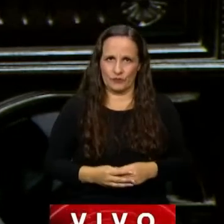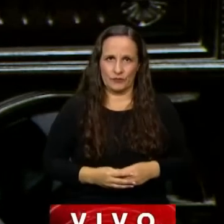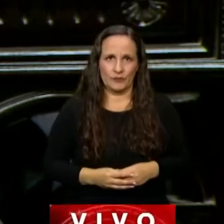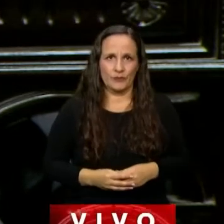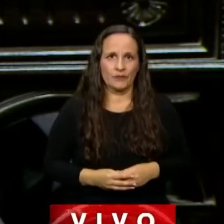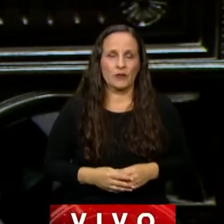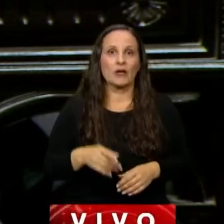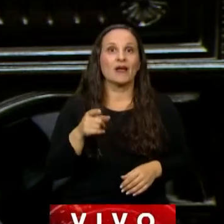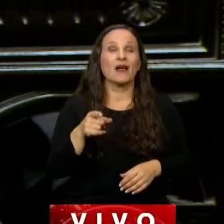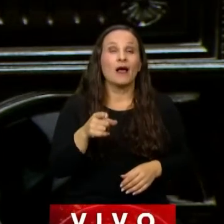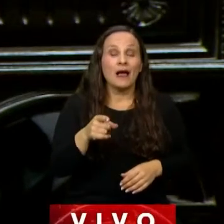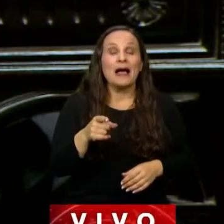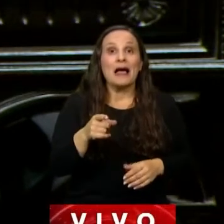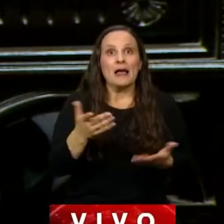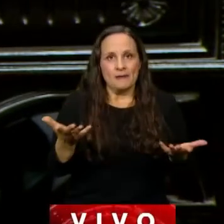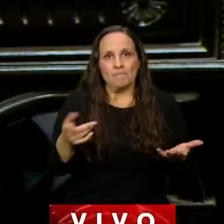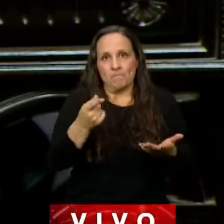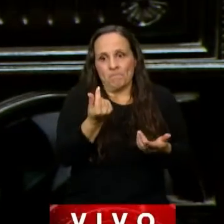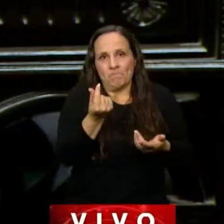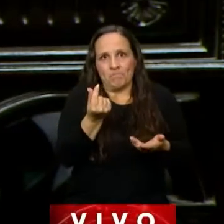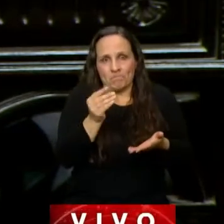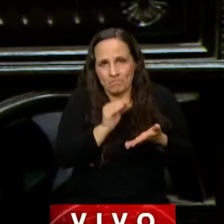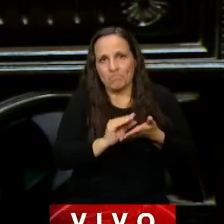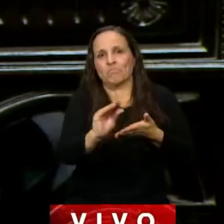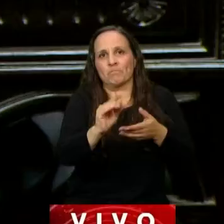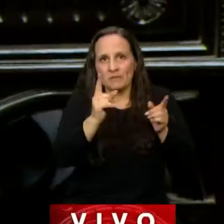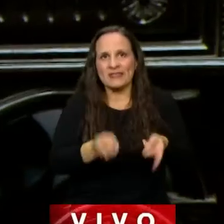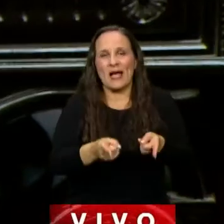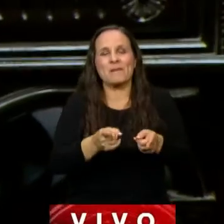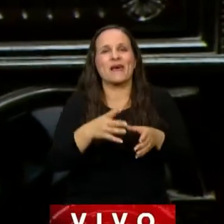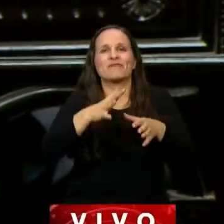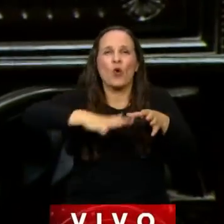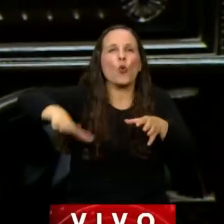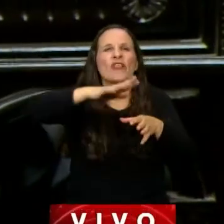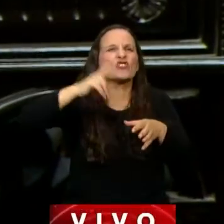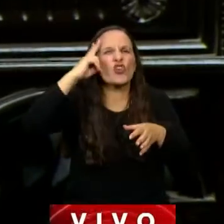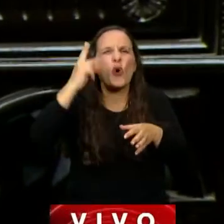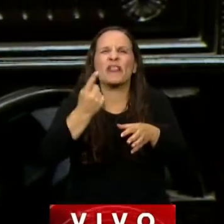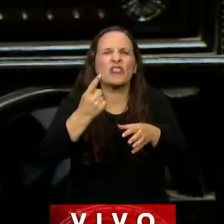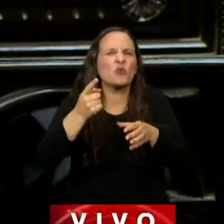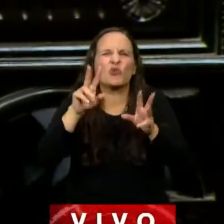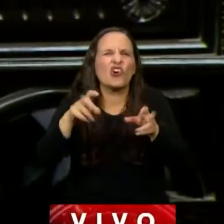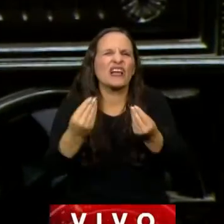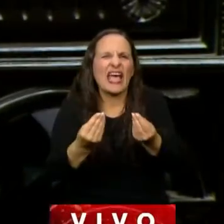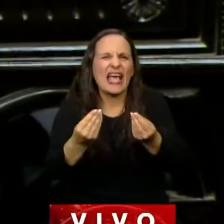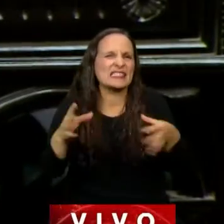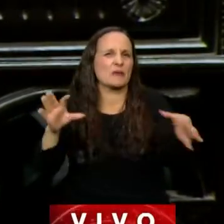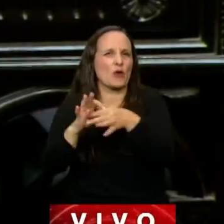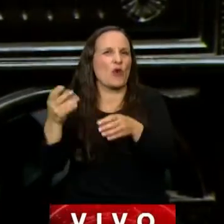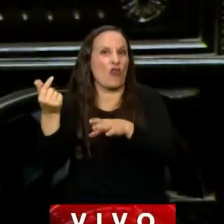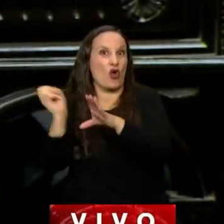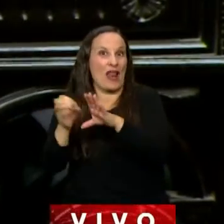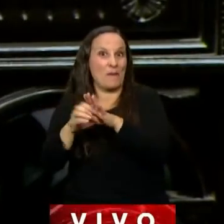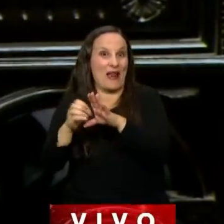Una gran parte se encuentra en lo que se llama la jurisdicción 91, obligaciones a cargo del Tesoro, que